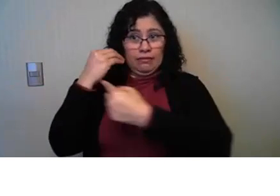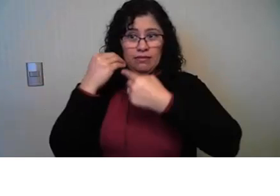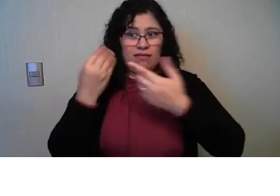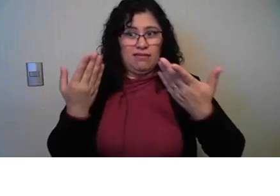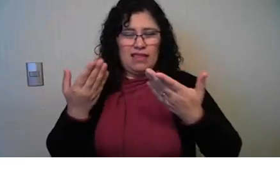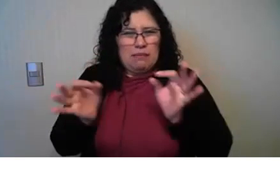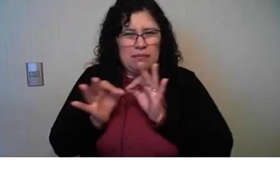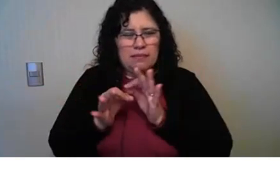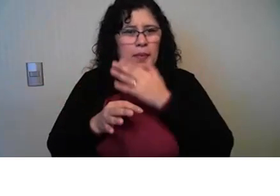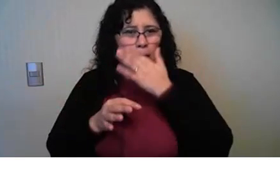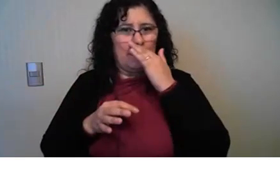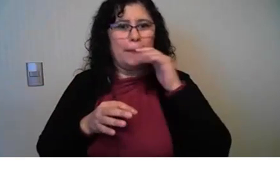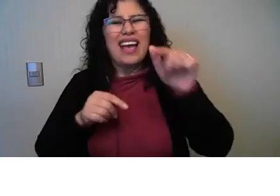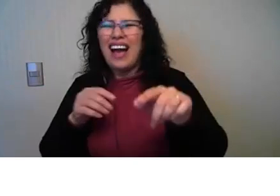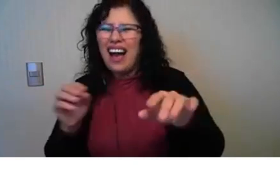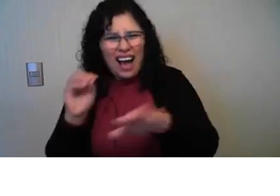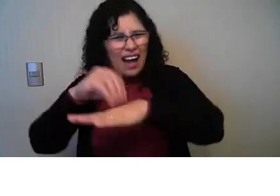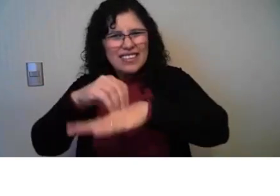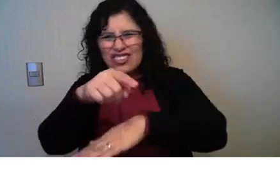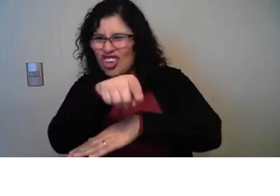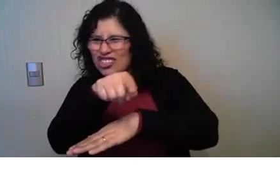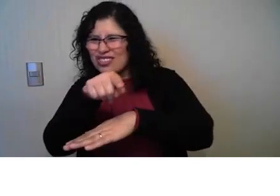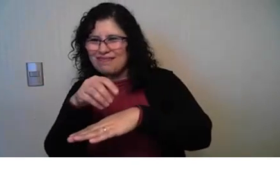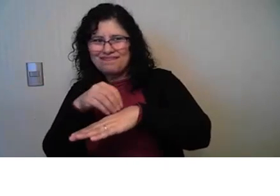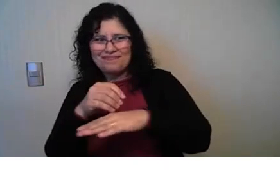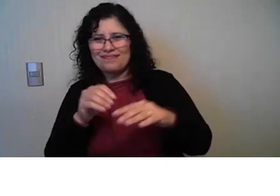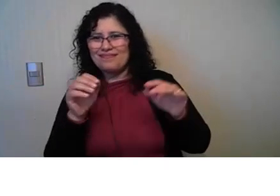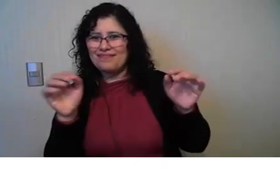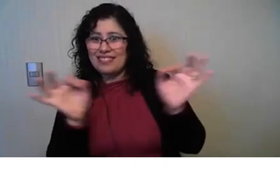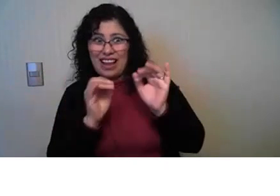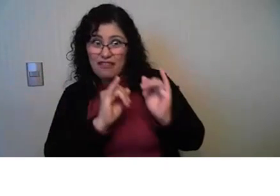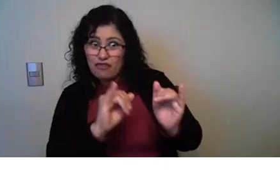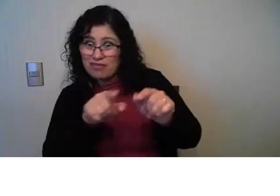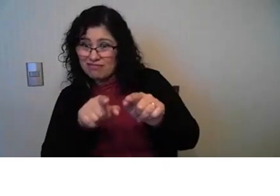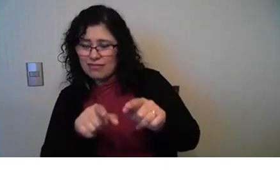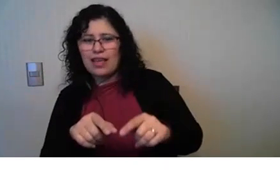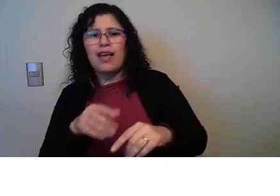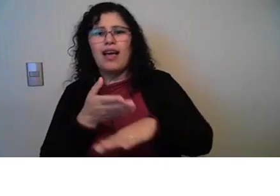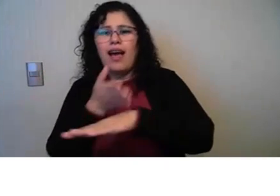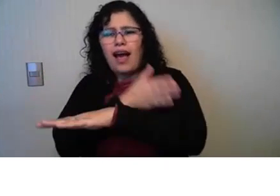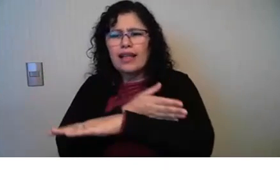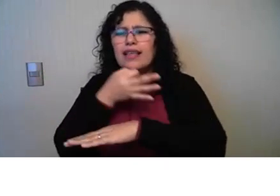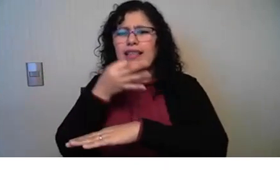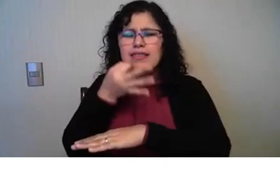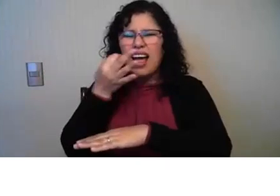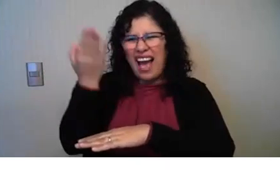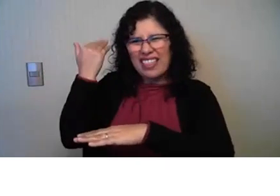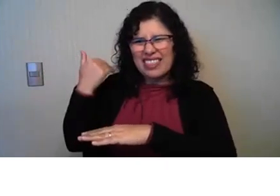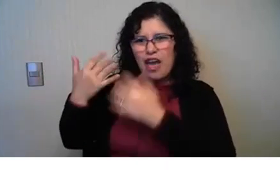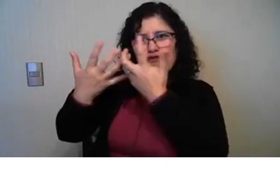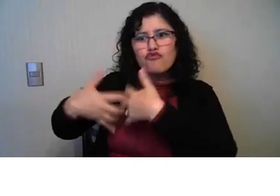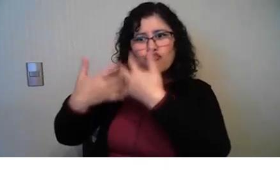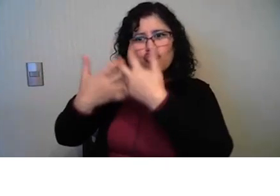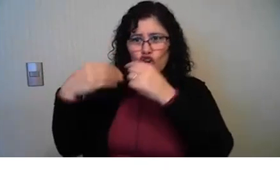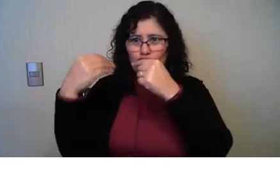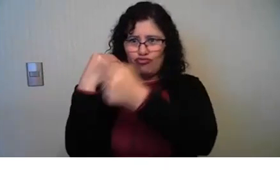perdón, hago mención a esto porque generalmente siempre se marcaba como función única antiguamente la coordinación de movimiento, pero